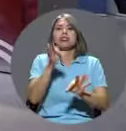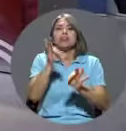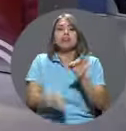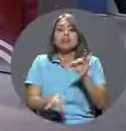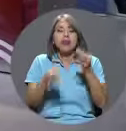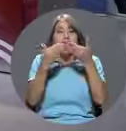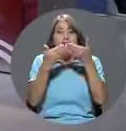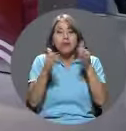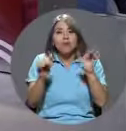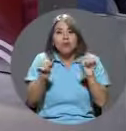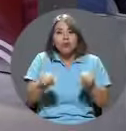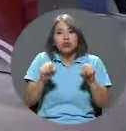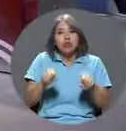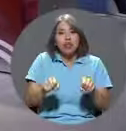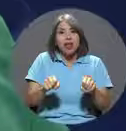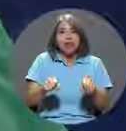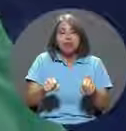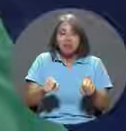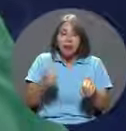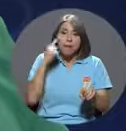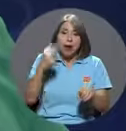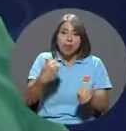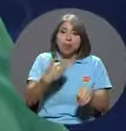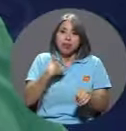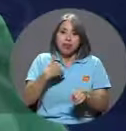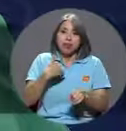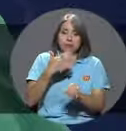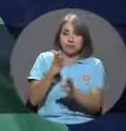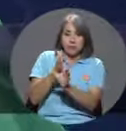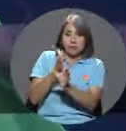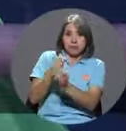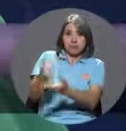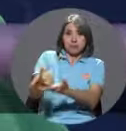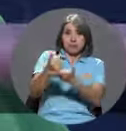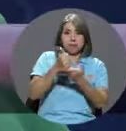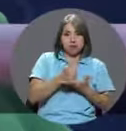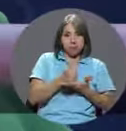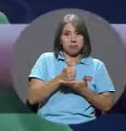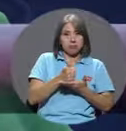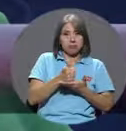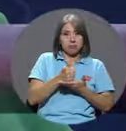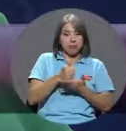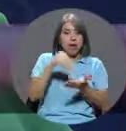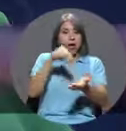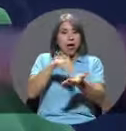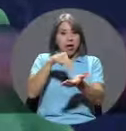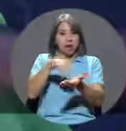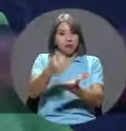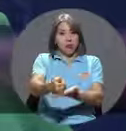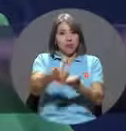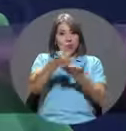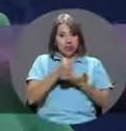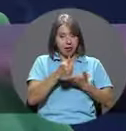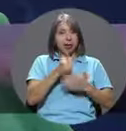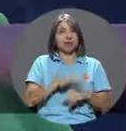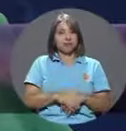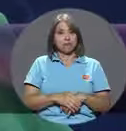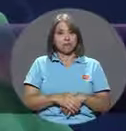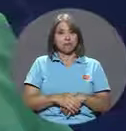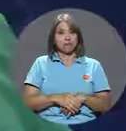simplemente abrirme la posibilidad de obtener la ayuda psicológica necesaria, la ayuda médica